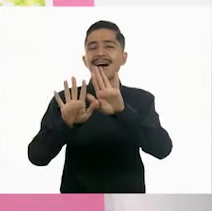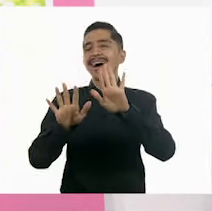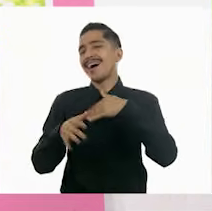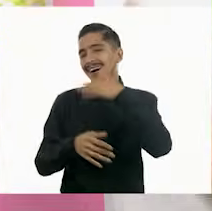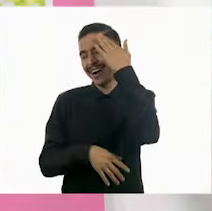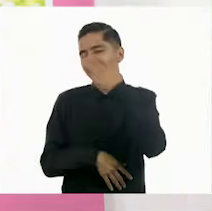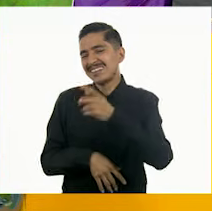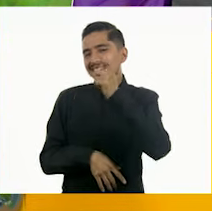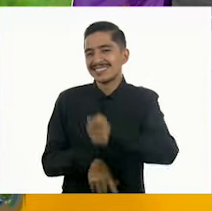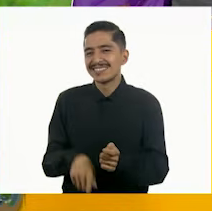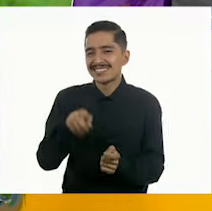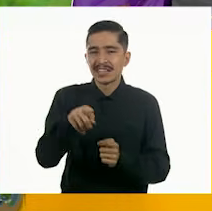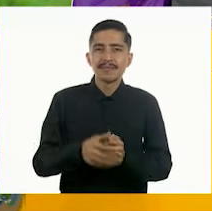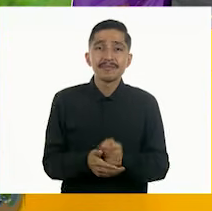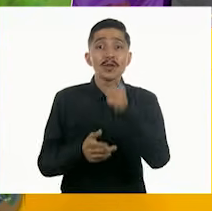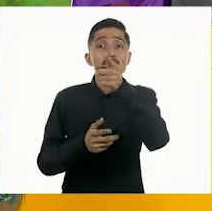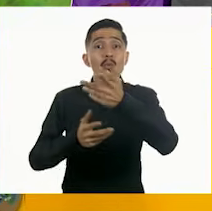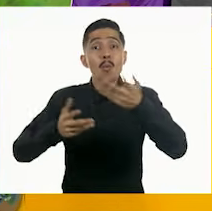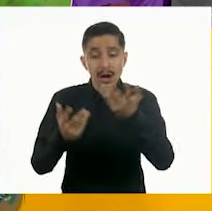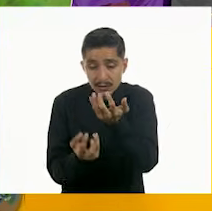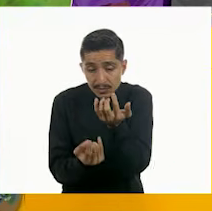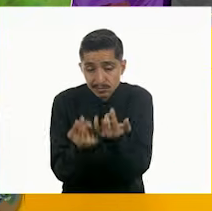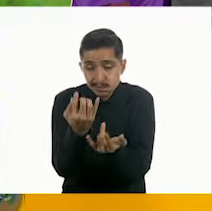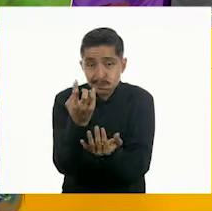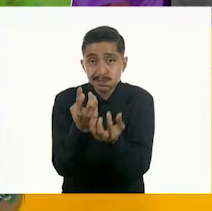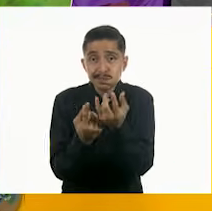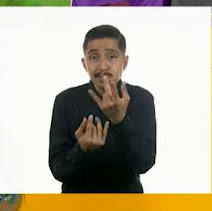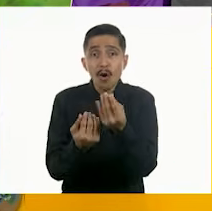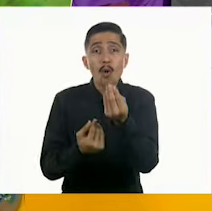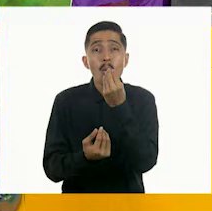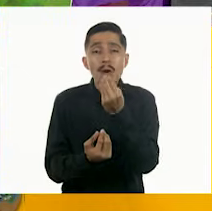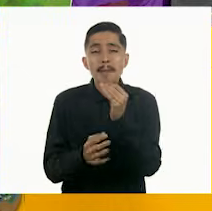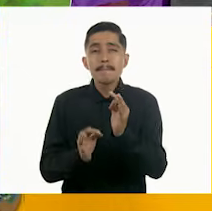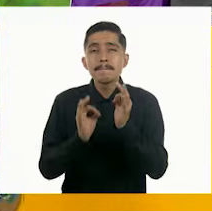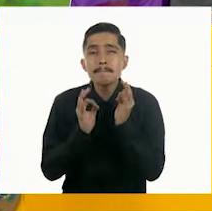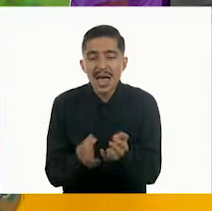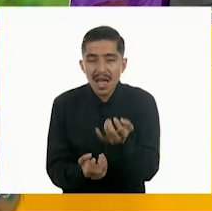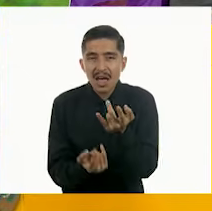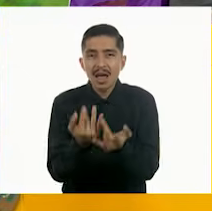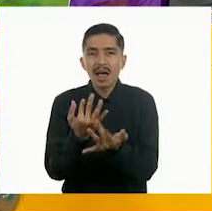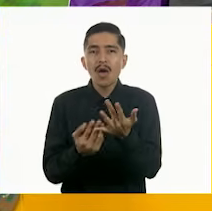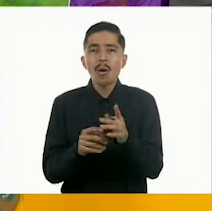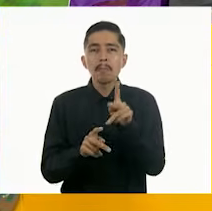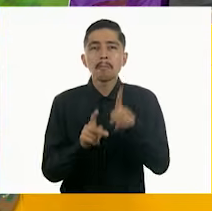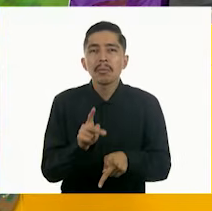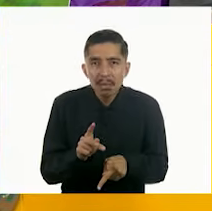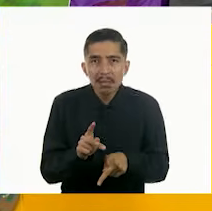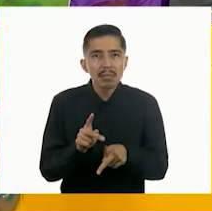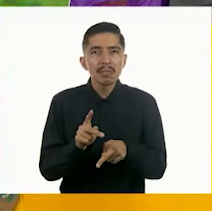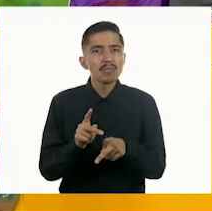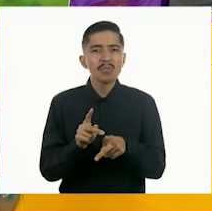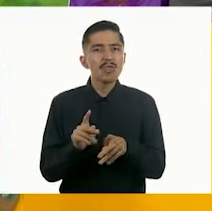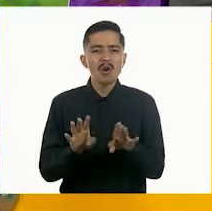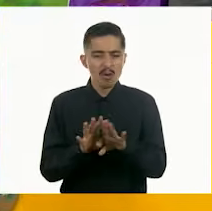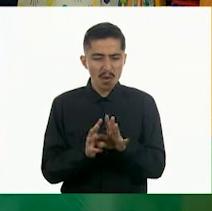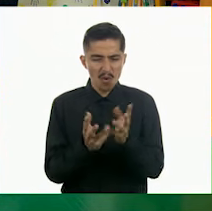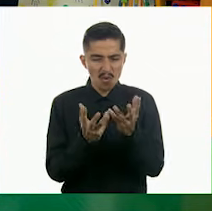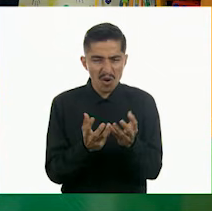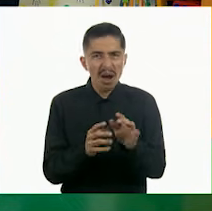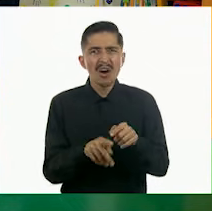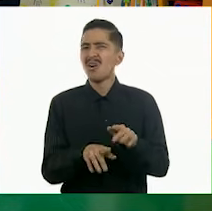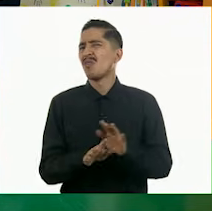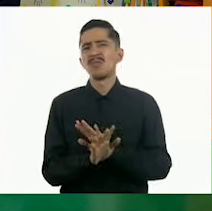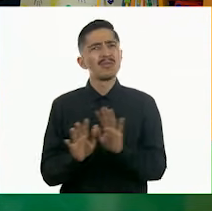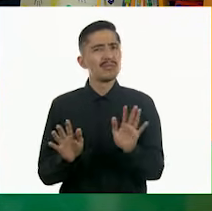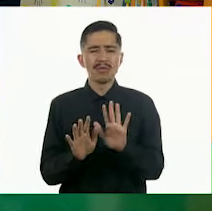¿A qué se refiere? A que debes de cocer los alimentos perfectamente bien. Sobre si los dejas crudos, pues entonces ya